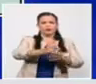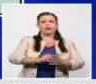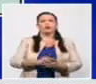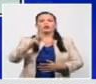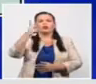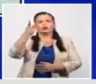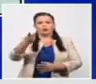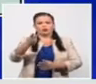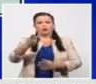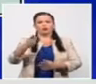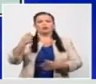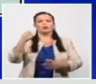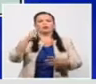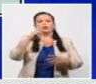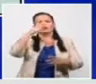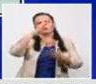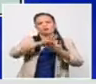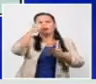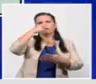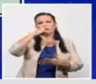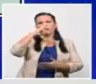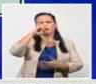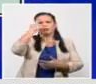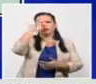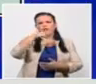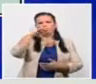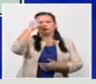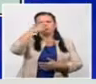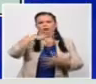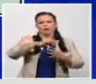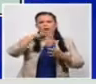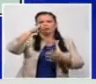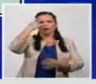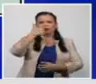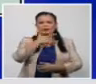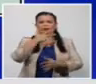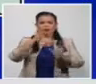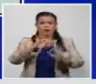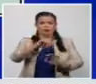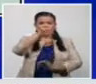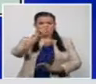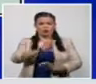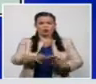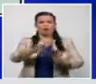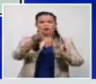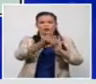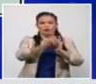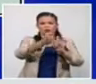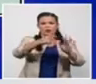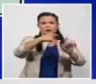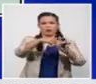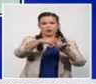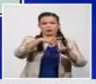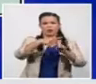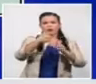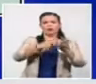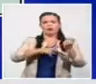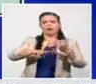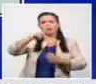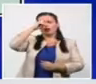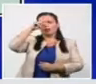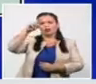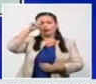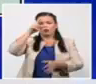Santo Domingo, al igual que 1 de Placeta. El paciente autóctono diagnosticado ayer en Santi Espíritu es del municipio